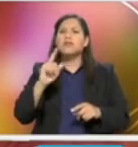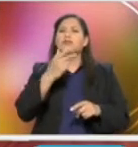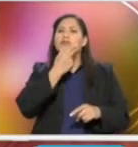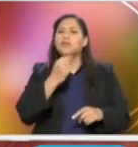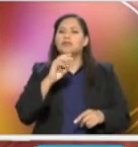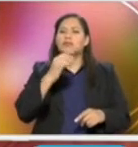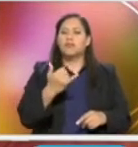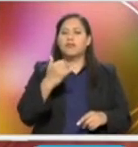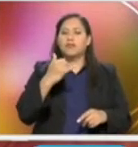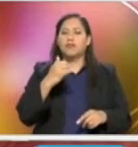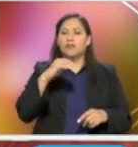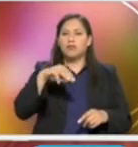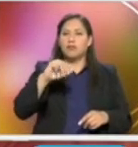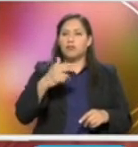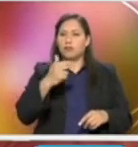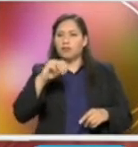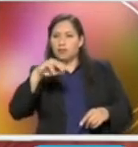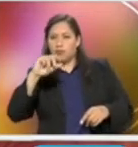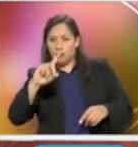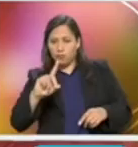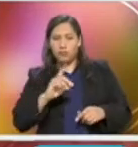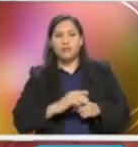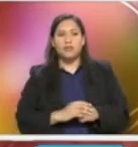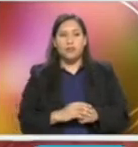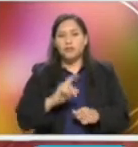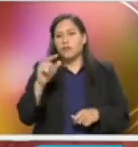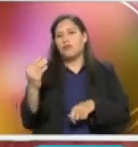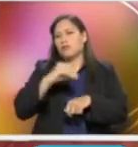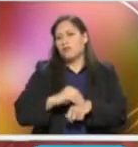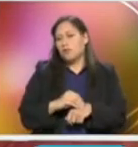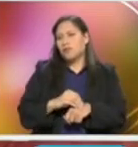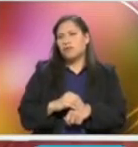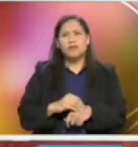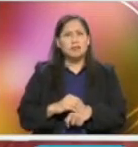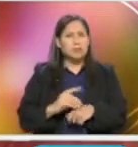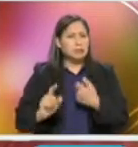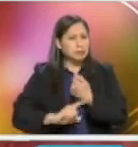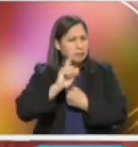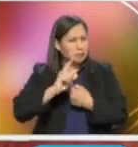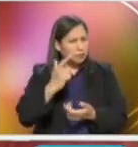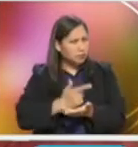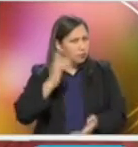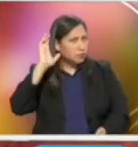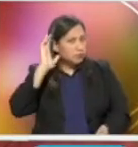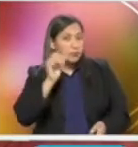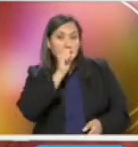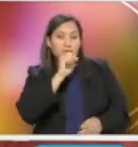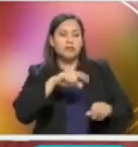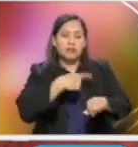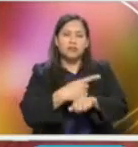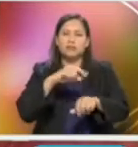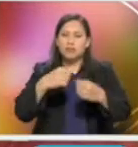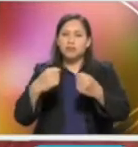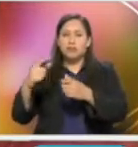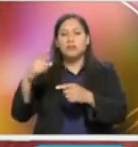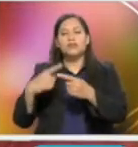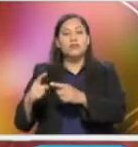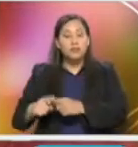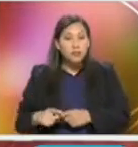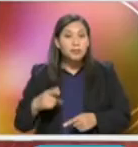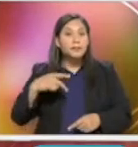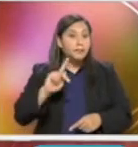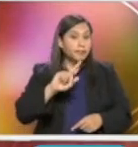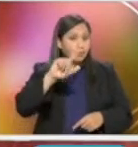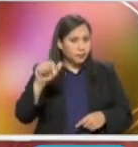Elijah Muhammad, que después se le averiguaron varios escándalos sexuales y demás, pero en su